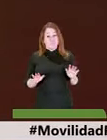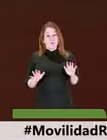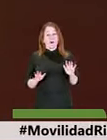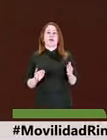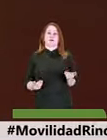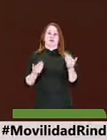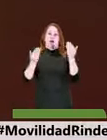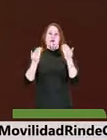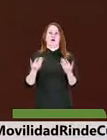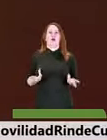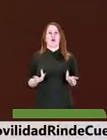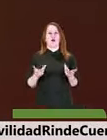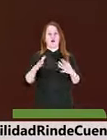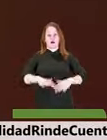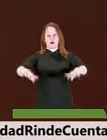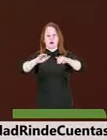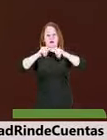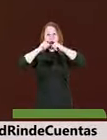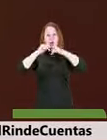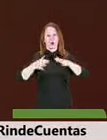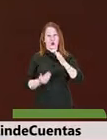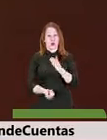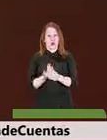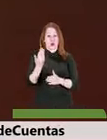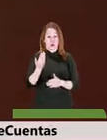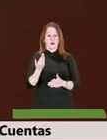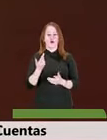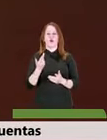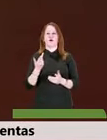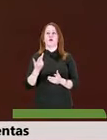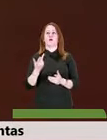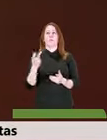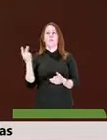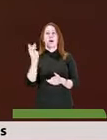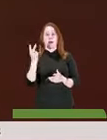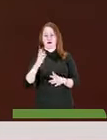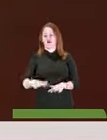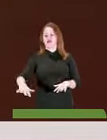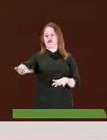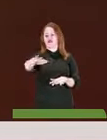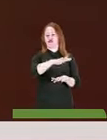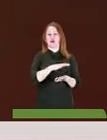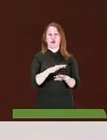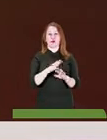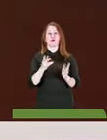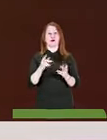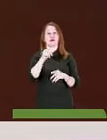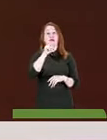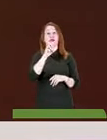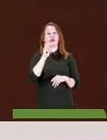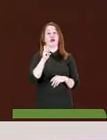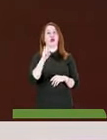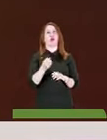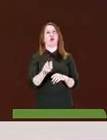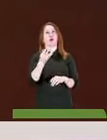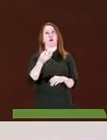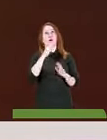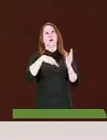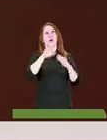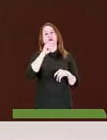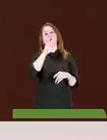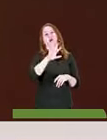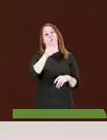beneficio. Vamos a tener nuevo espacio público, vamos a generar muchas zonas verdes. Les cuento, con la 68 vamos a tener más de 54 mil metros